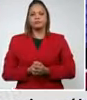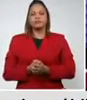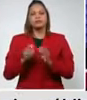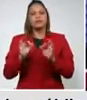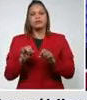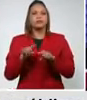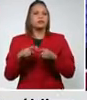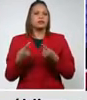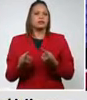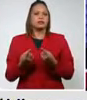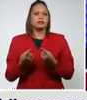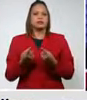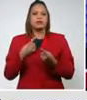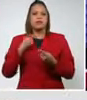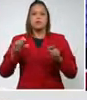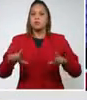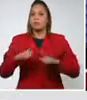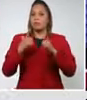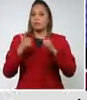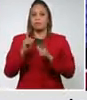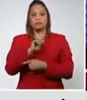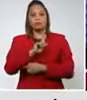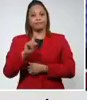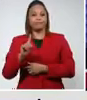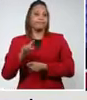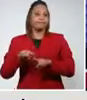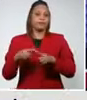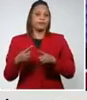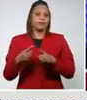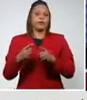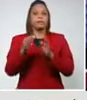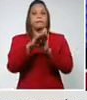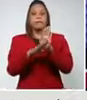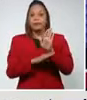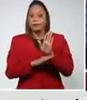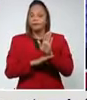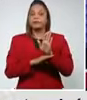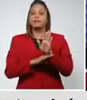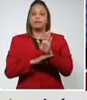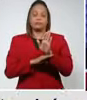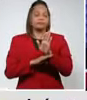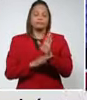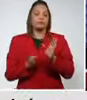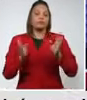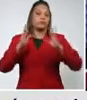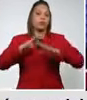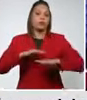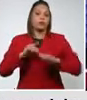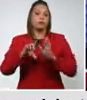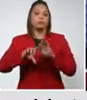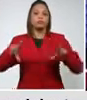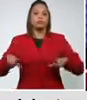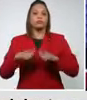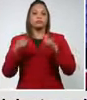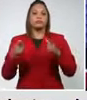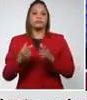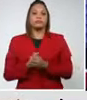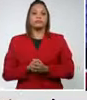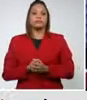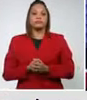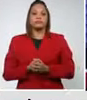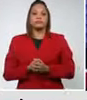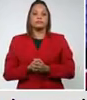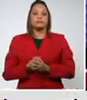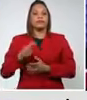también el no cumplimiento de muchas de las medidas que llevamos cientos de